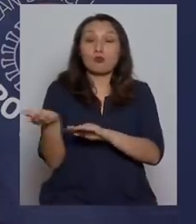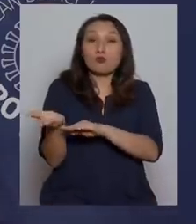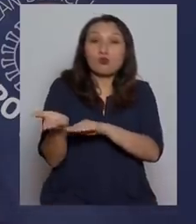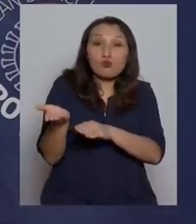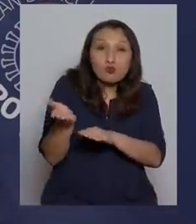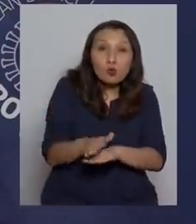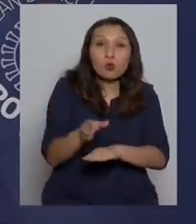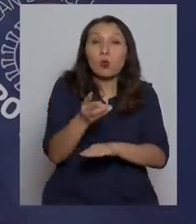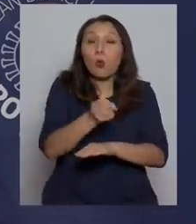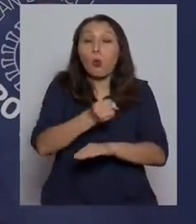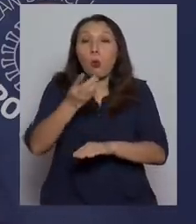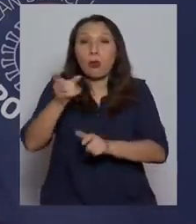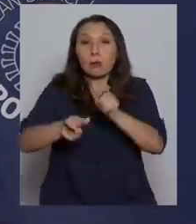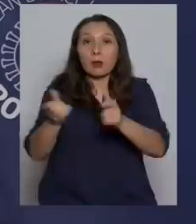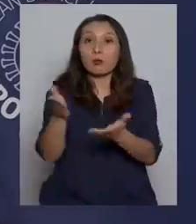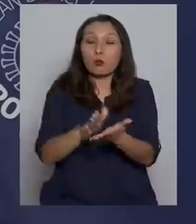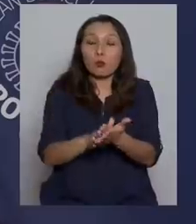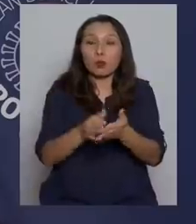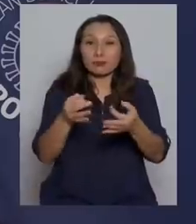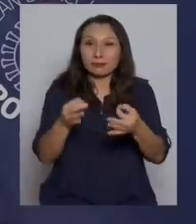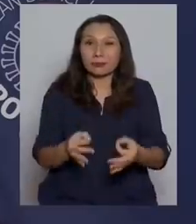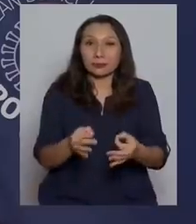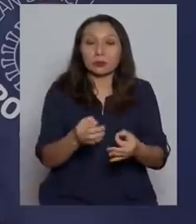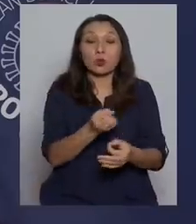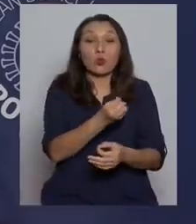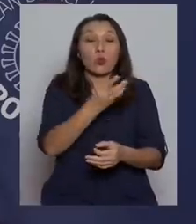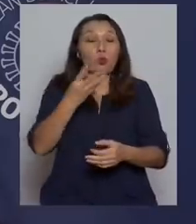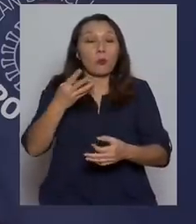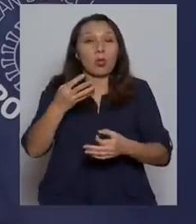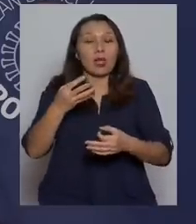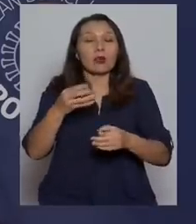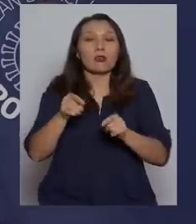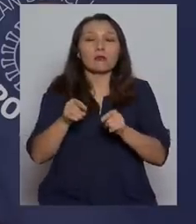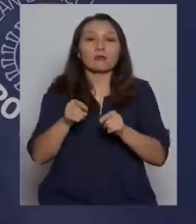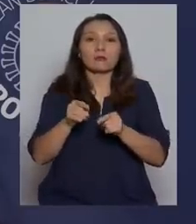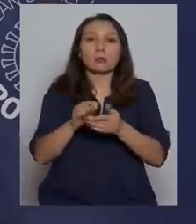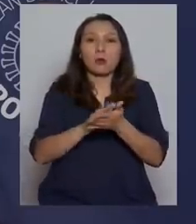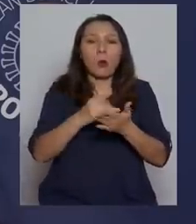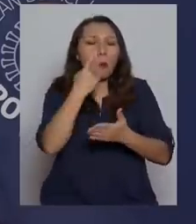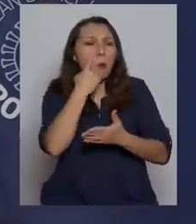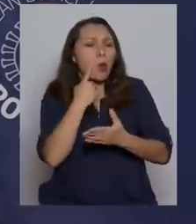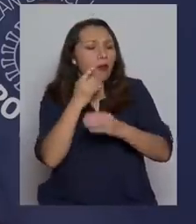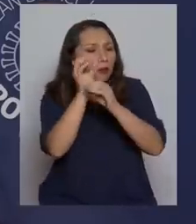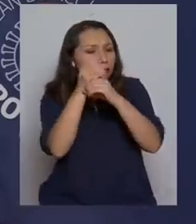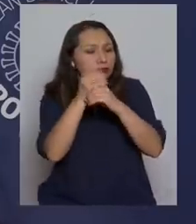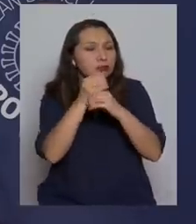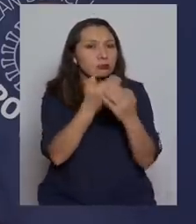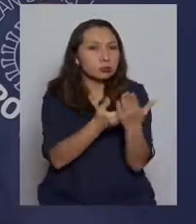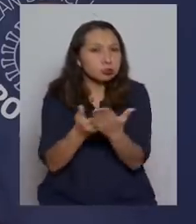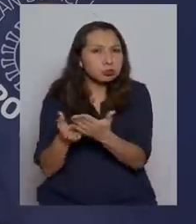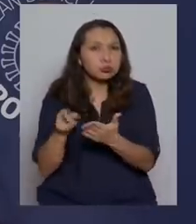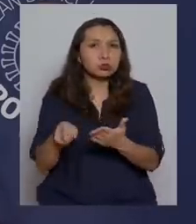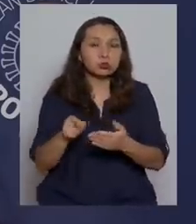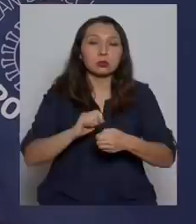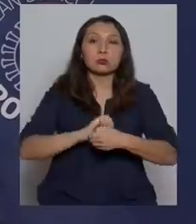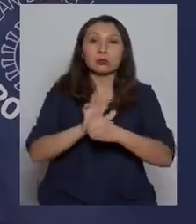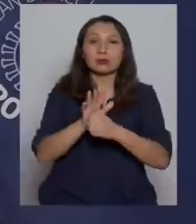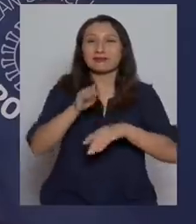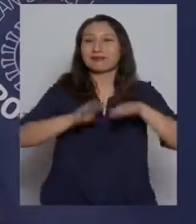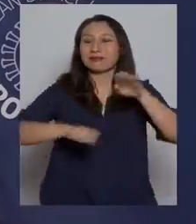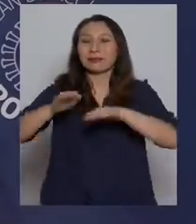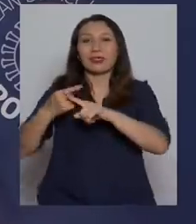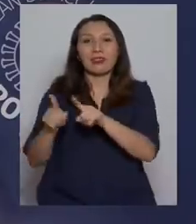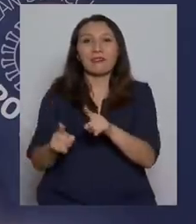letalidad, la cantidad de muertos, porque en realidad las cifras de testeo, de exámenes en América Latina es muy